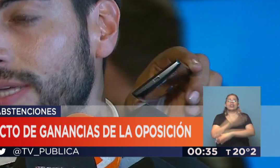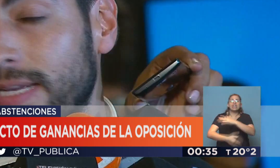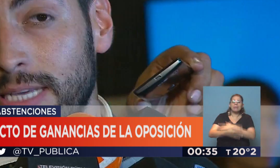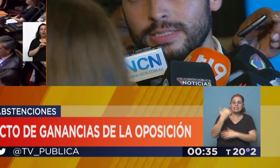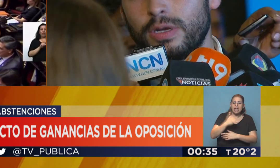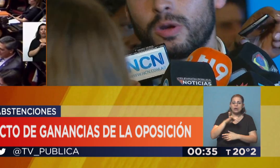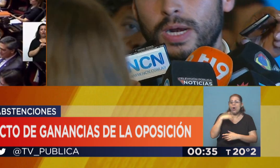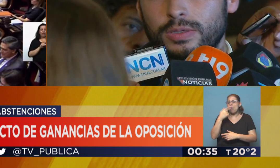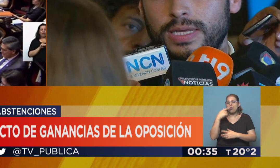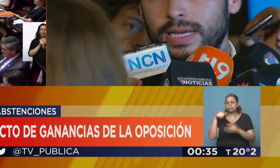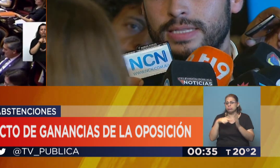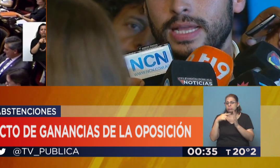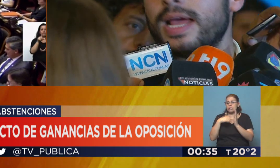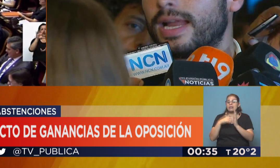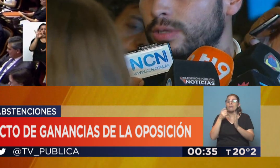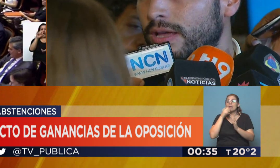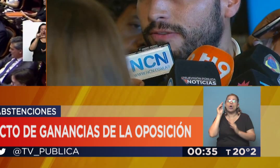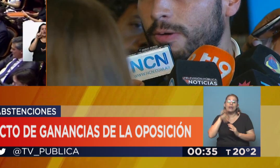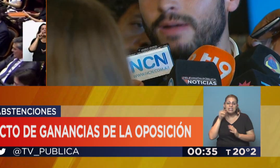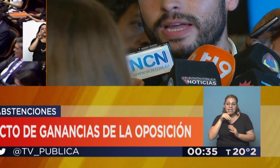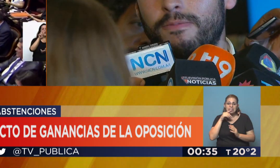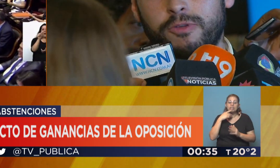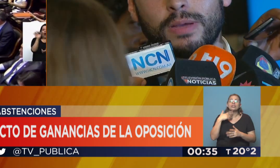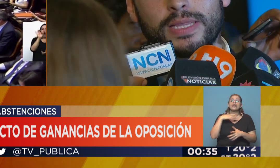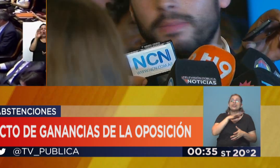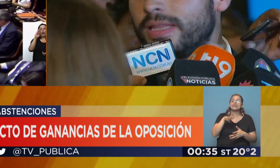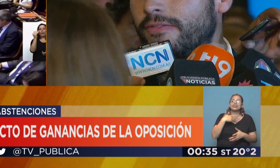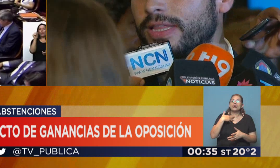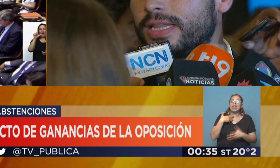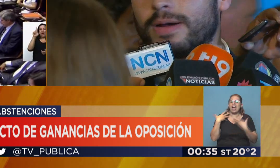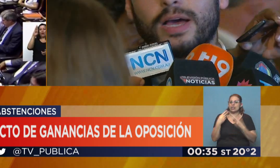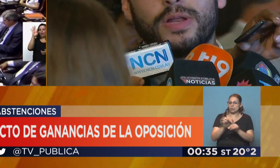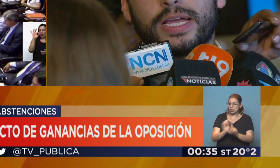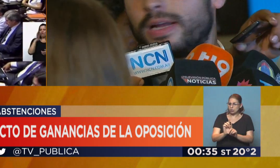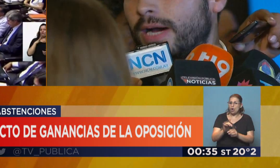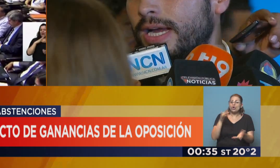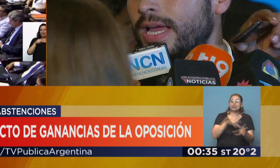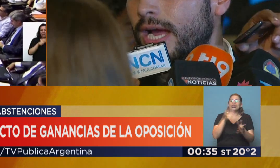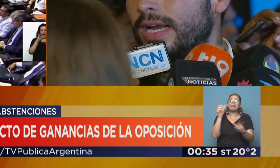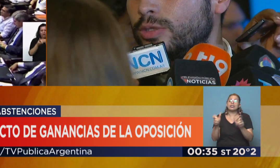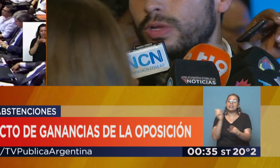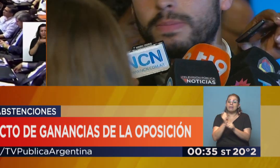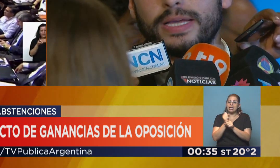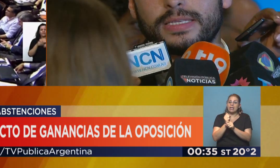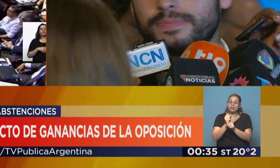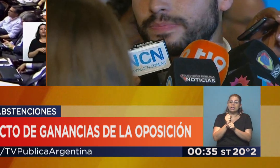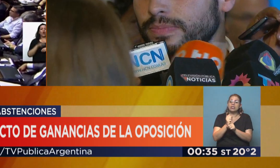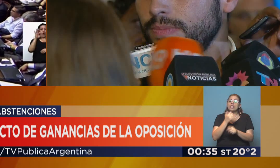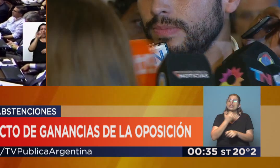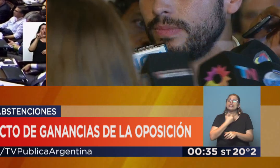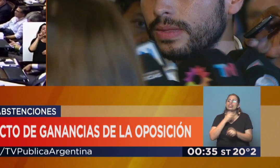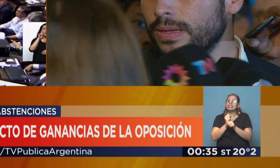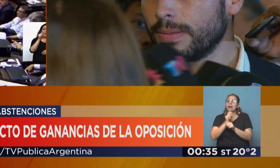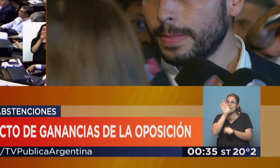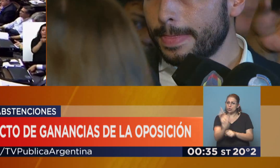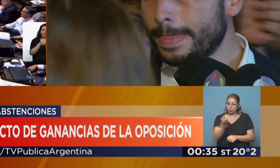algunas otras exenciones como las horas extra, la zona desfavorable, que fundamentalmente afecta a trabajadores que trabajan en el sur del país. Desde